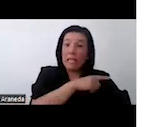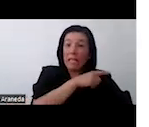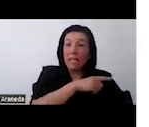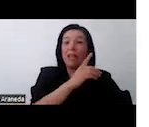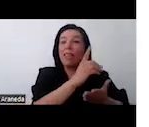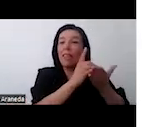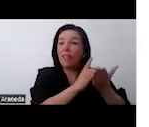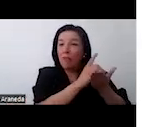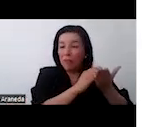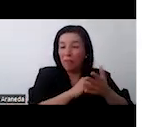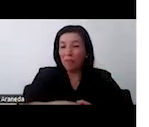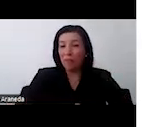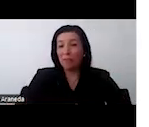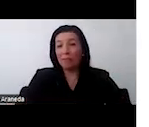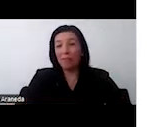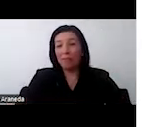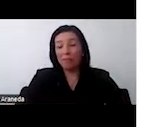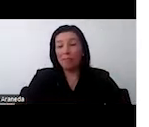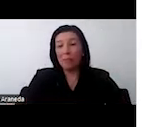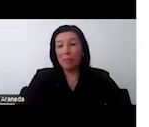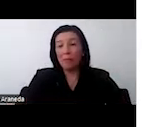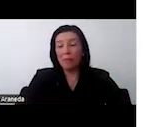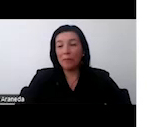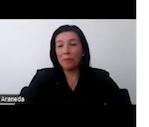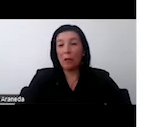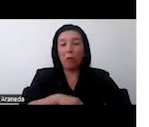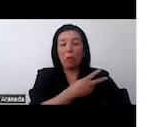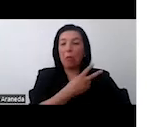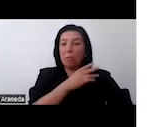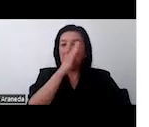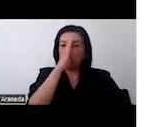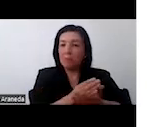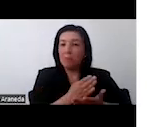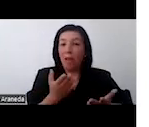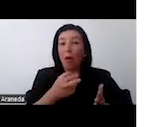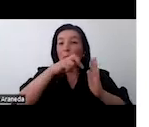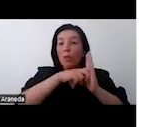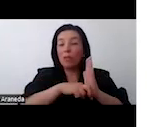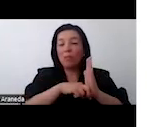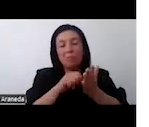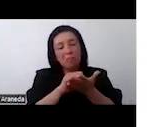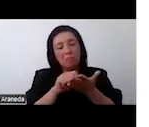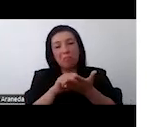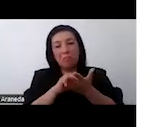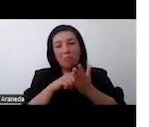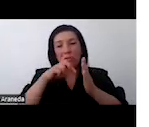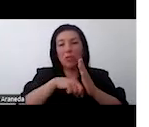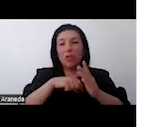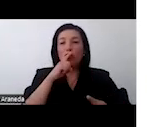ilustradora. Entonces, en ese momento decidimos realizar un proyecto, escribir un proyecto